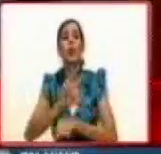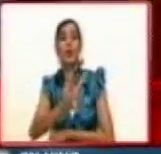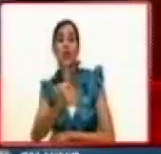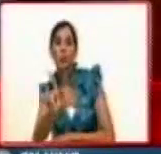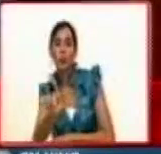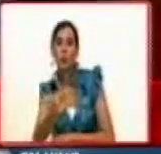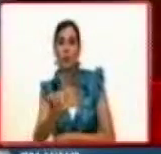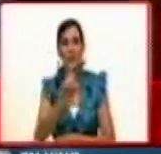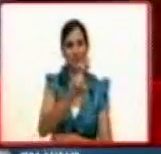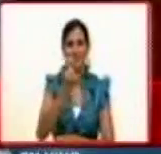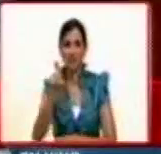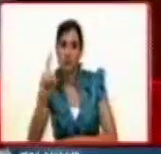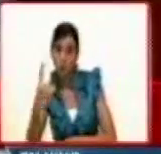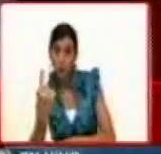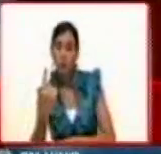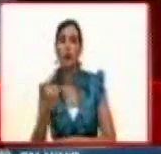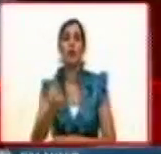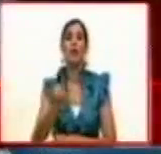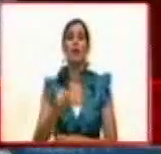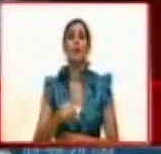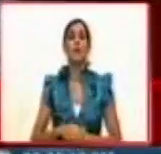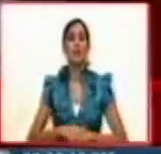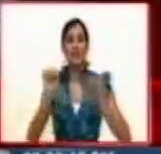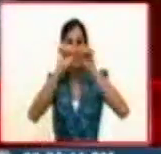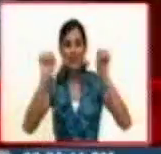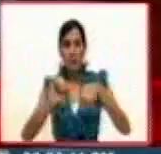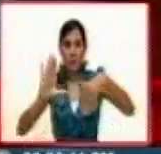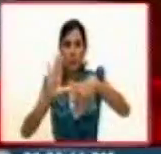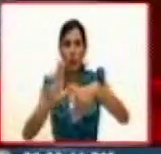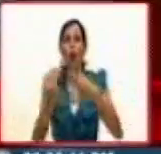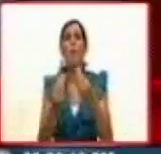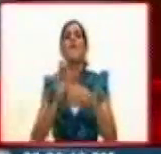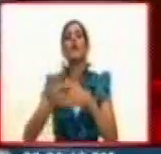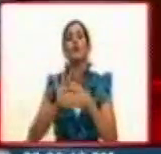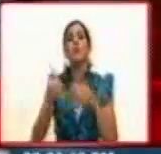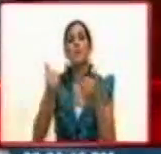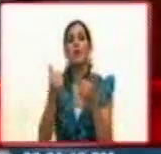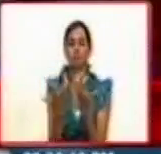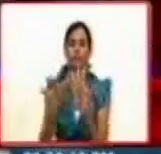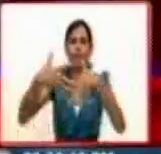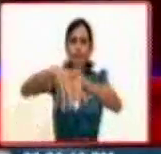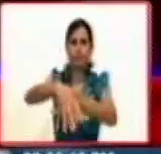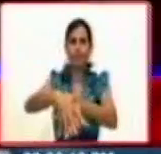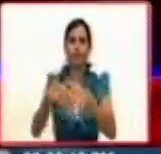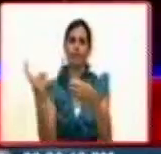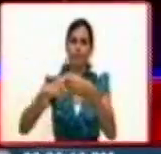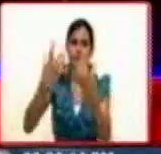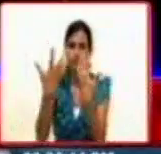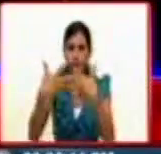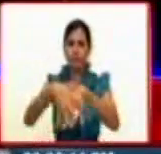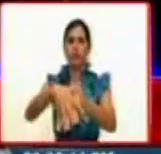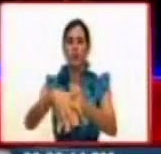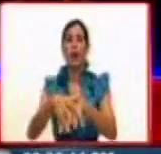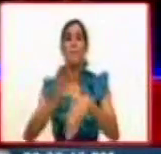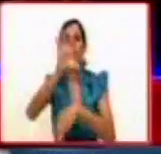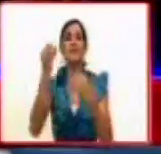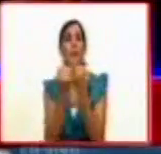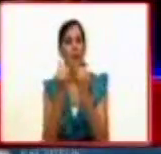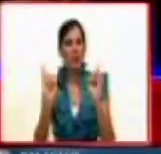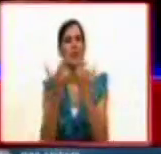el sistema interamericano solo puede funcionar como un sistema inclusivo, formado por países